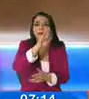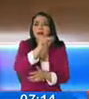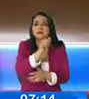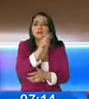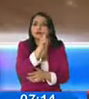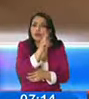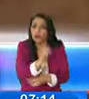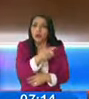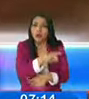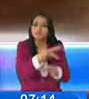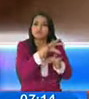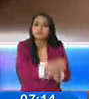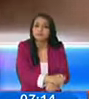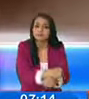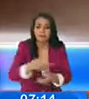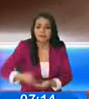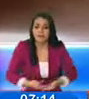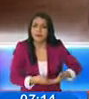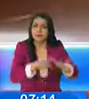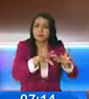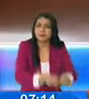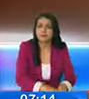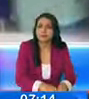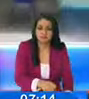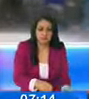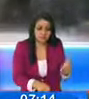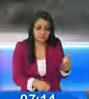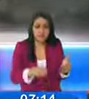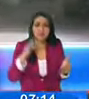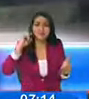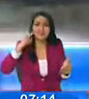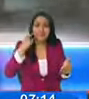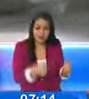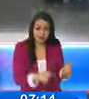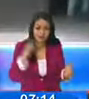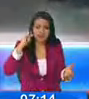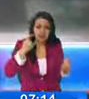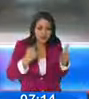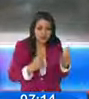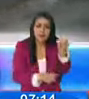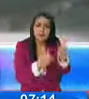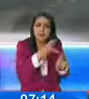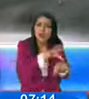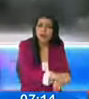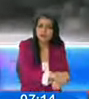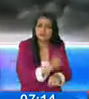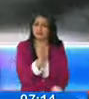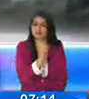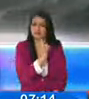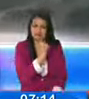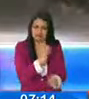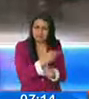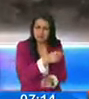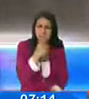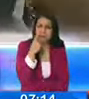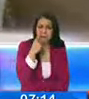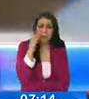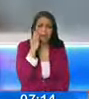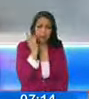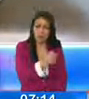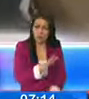se recuperó a dicha menor, que estaba en manos de sus supuestos captores. Captores que hoy, según